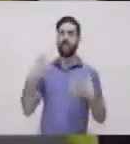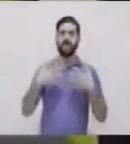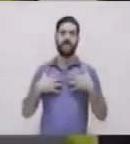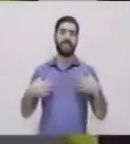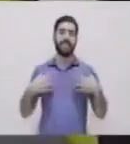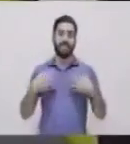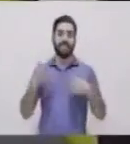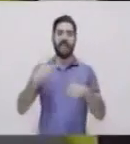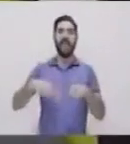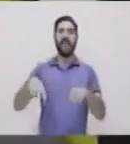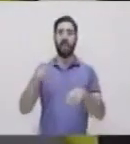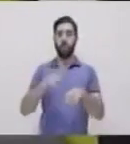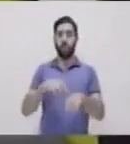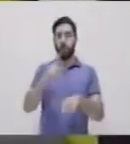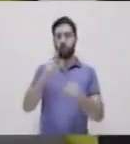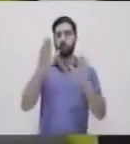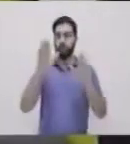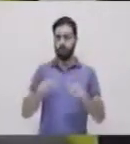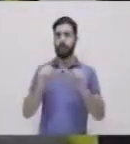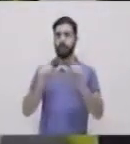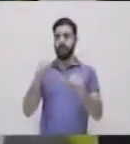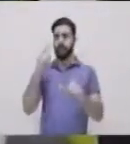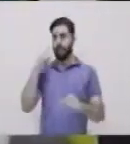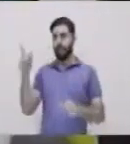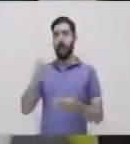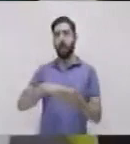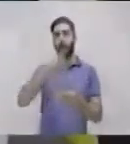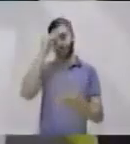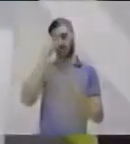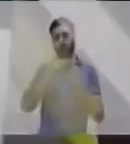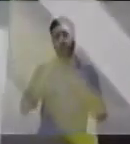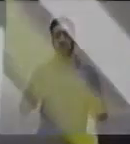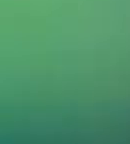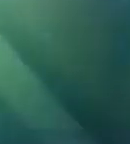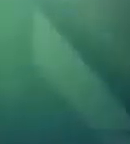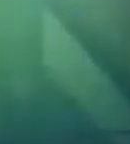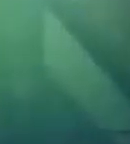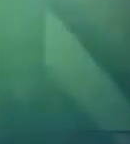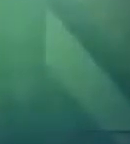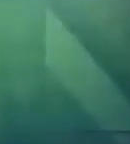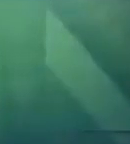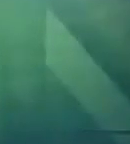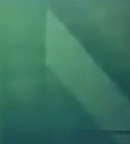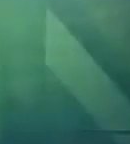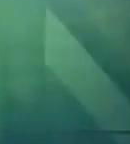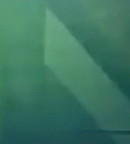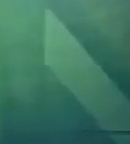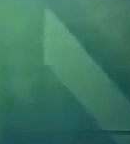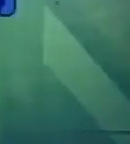Naturales, y ustedes no le cambien porque ya seguimos con más de su programa Aprendo en Casa.